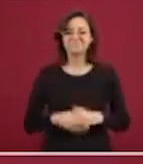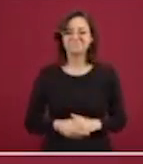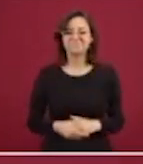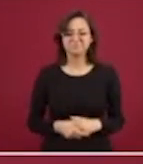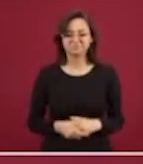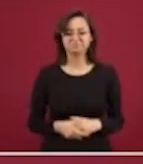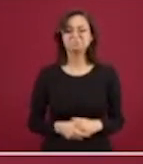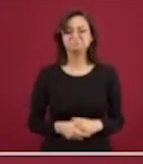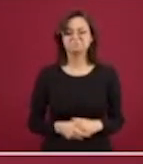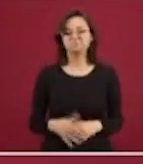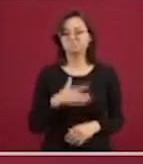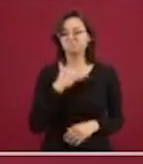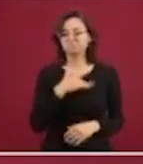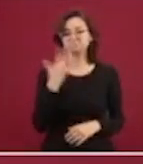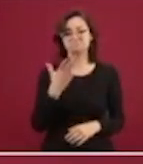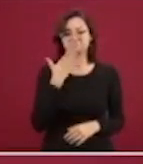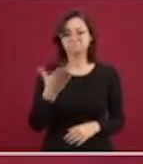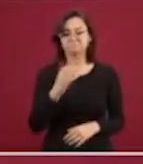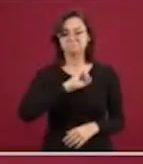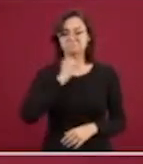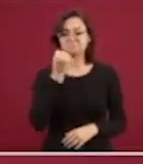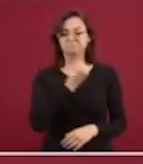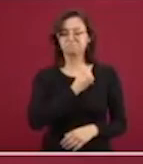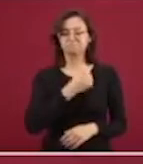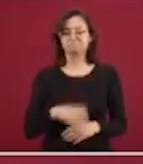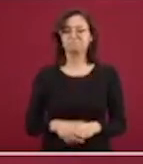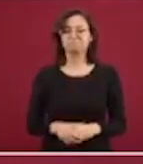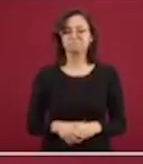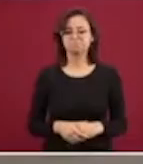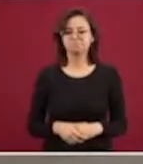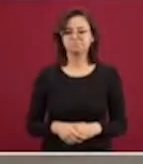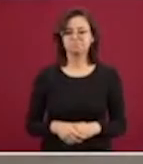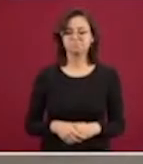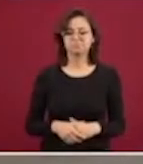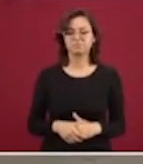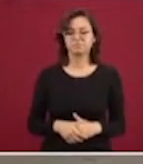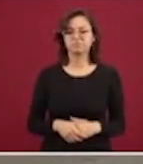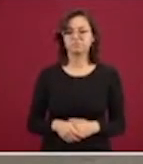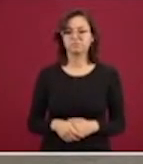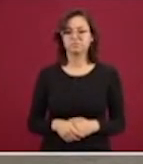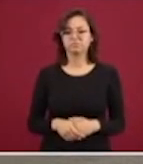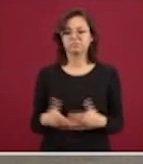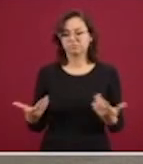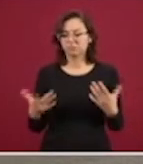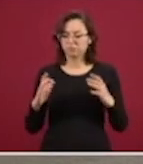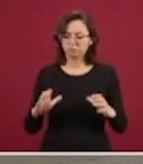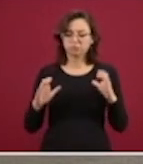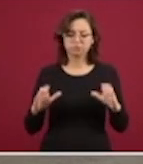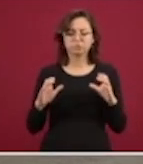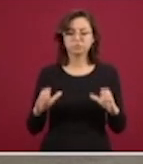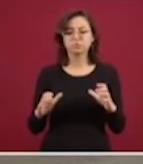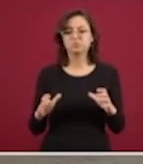y estoy bien de salud y pues me cuido. Lo que nos